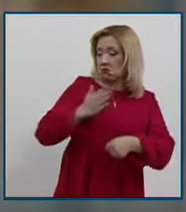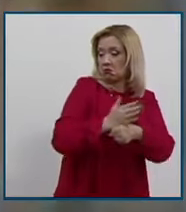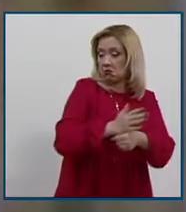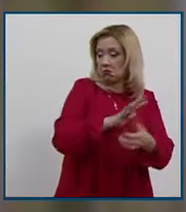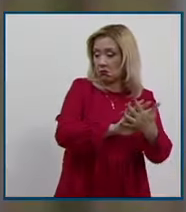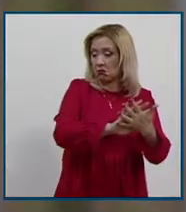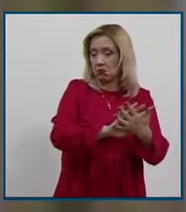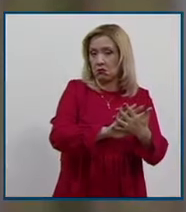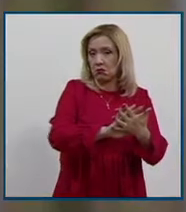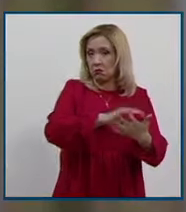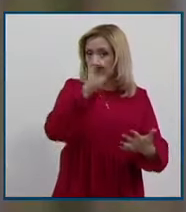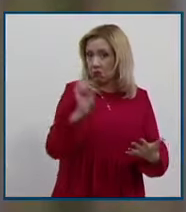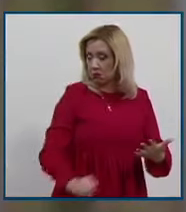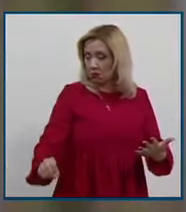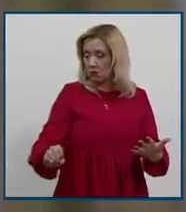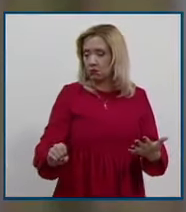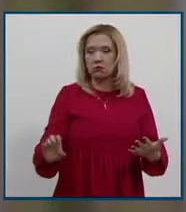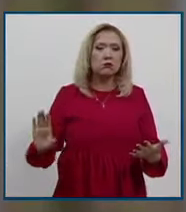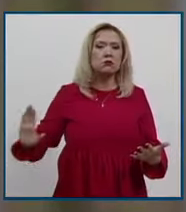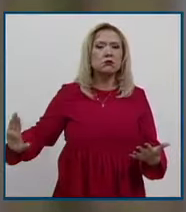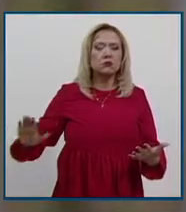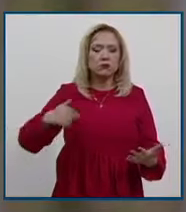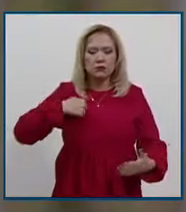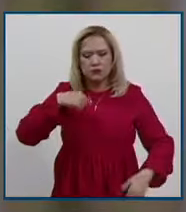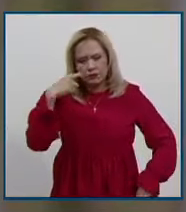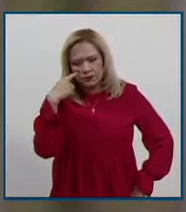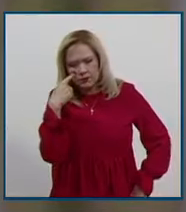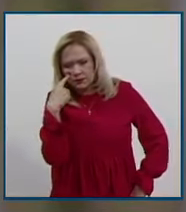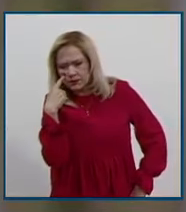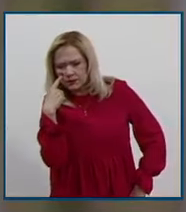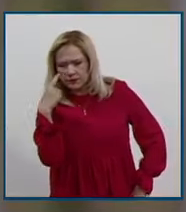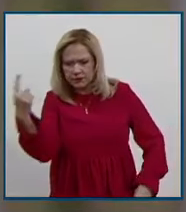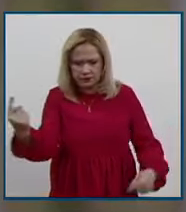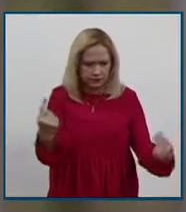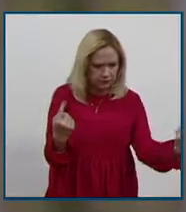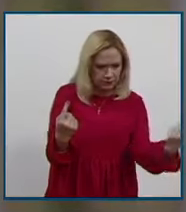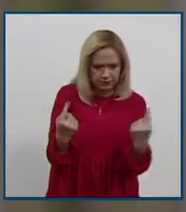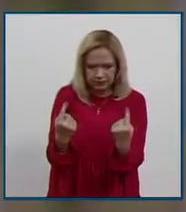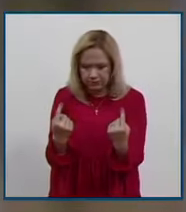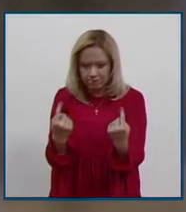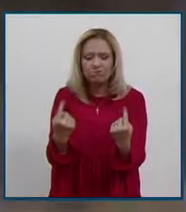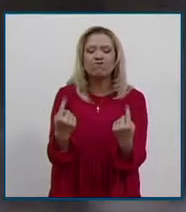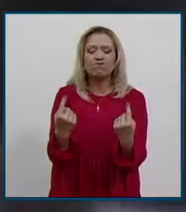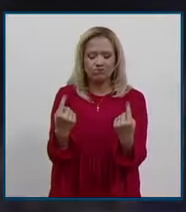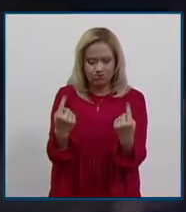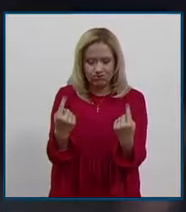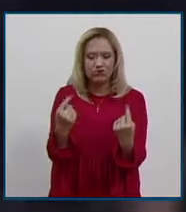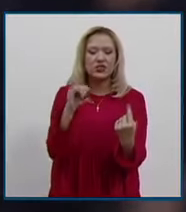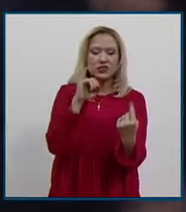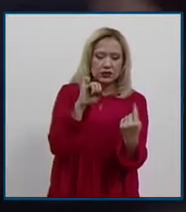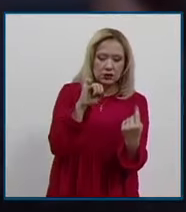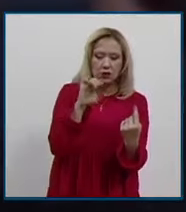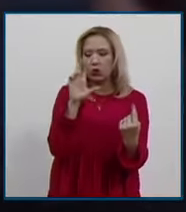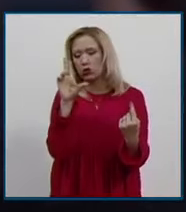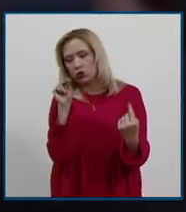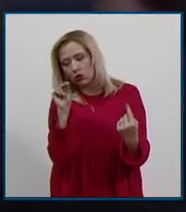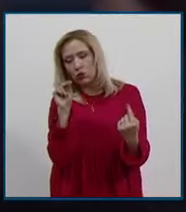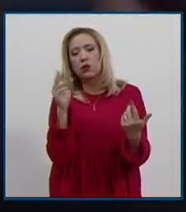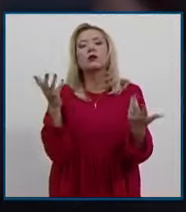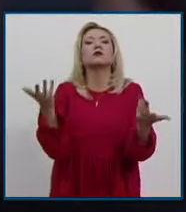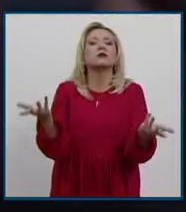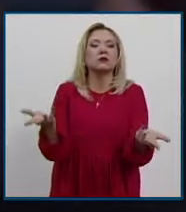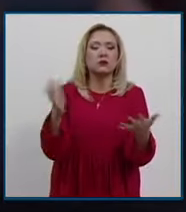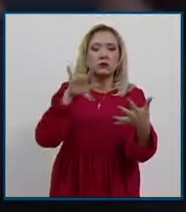cautelar oficiosamente deberá poner a debate de las partes la eventual imposición de la prisión preventiva y resol